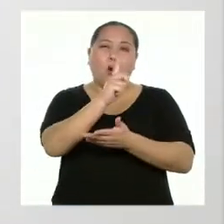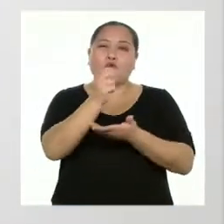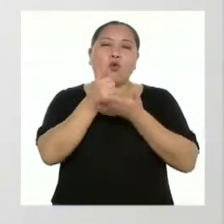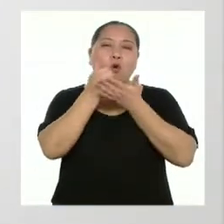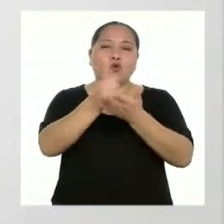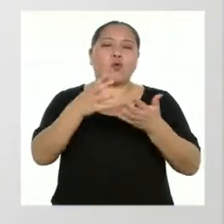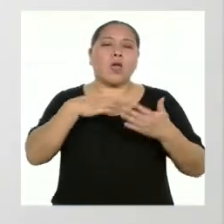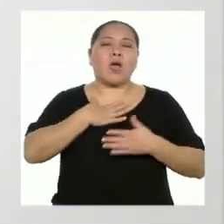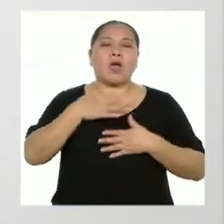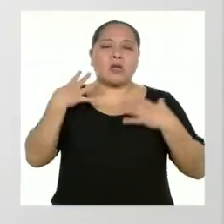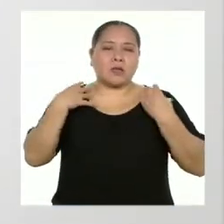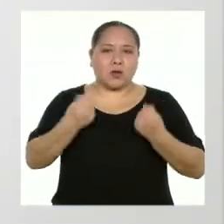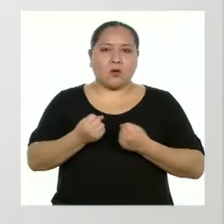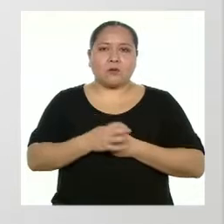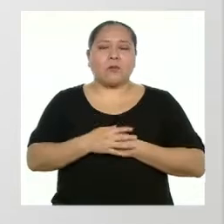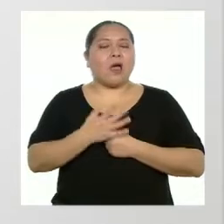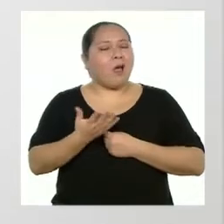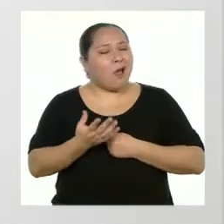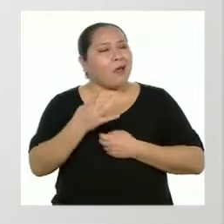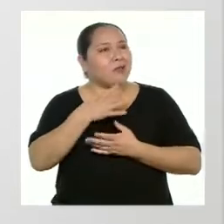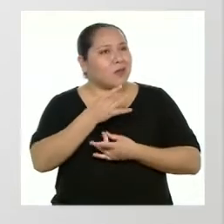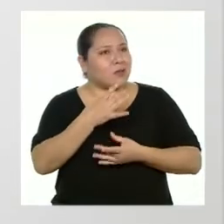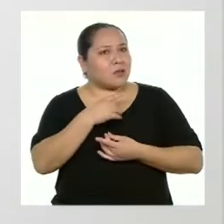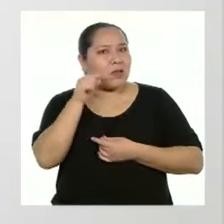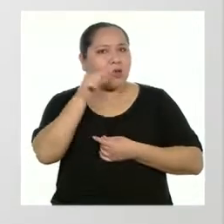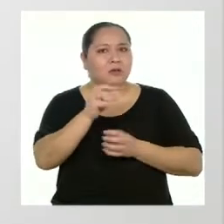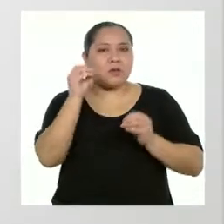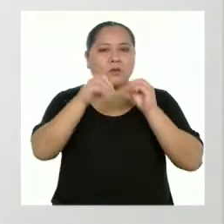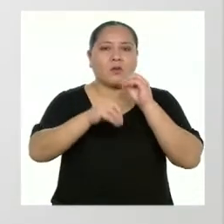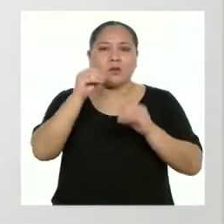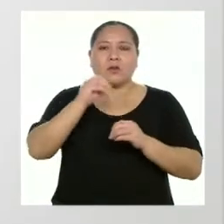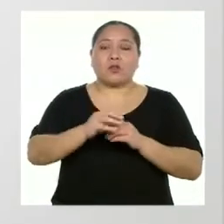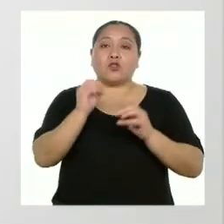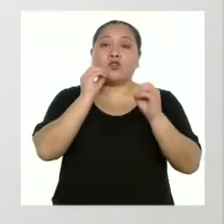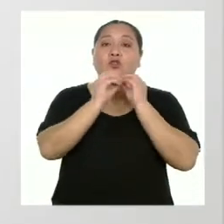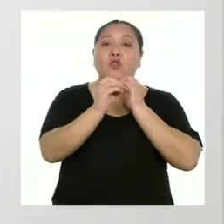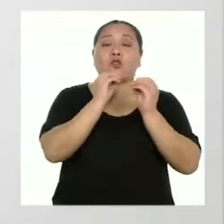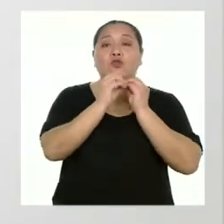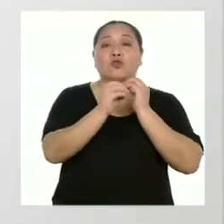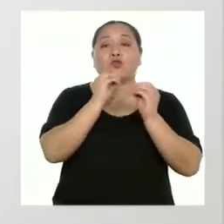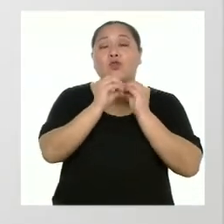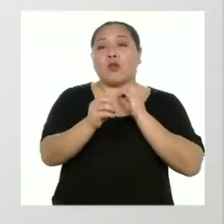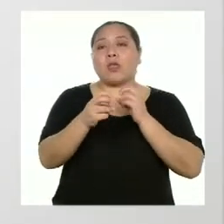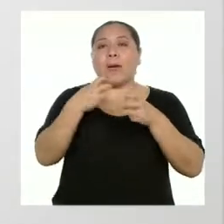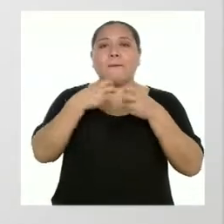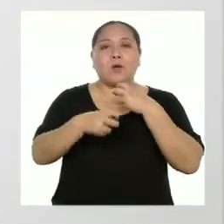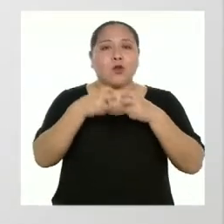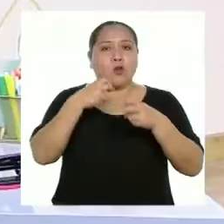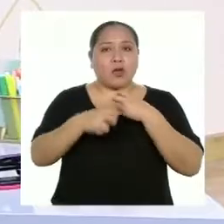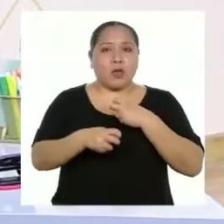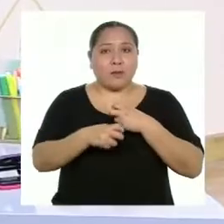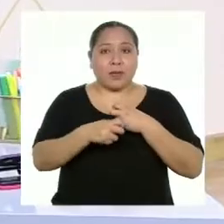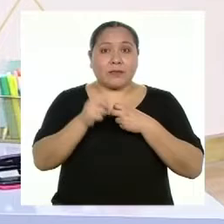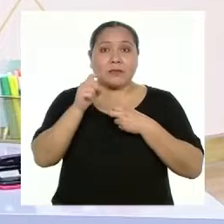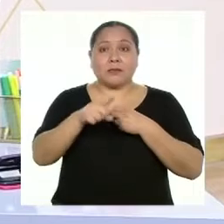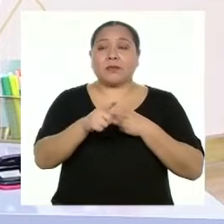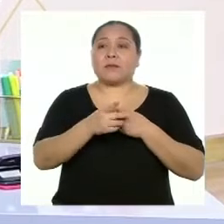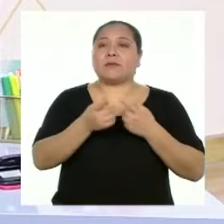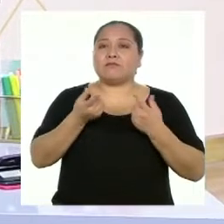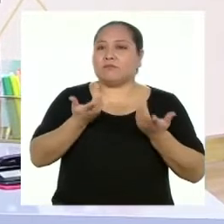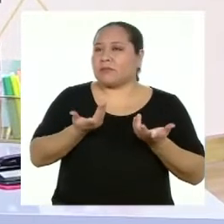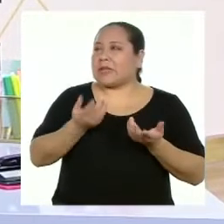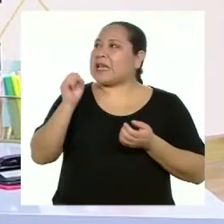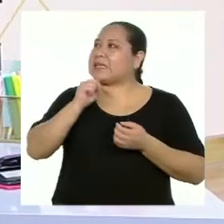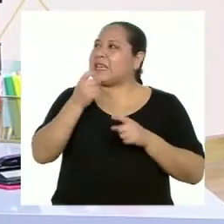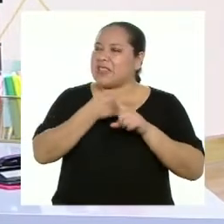Interesante. Entonces, ¿han estado aplicando la competencia de resuelve problemas de gestión de datos e incertidumbre? Sí, diversos